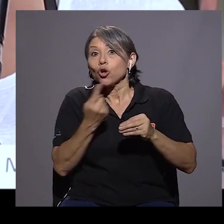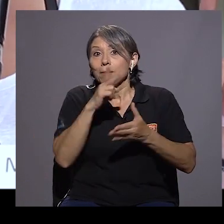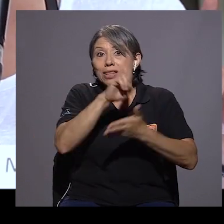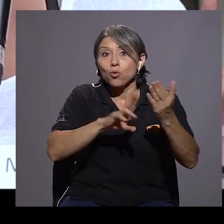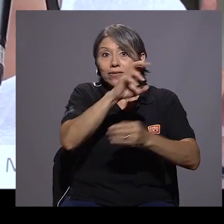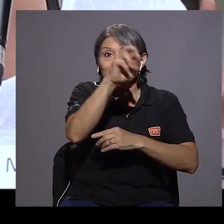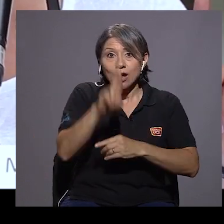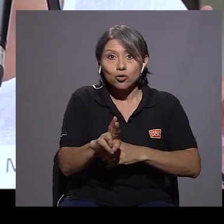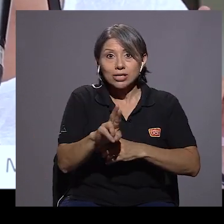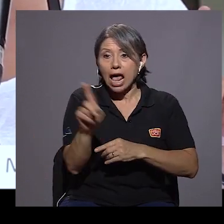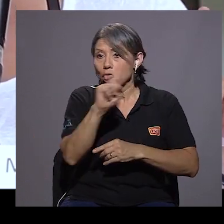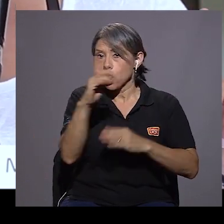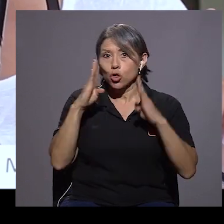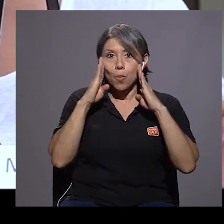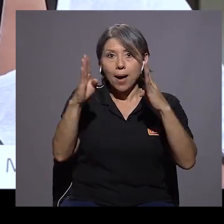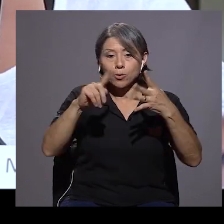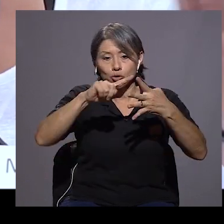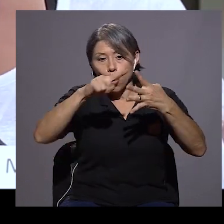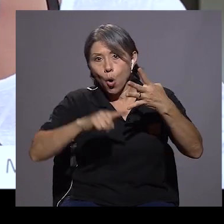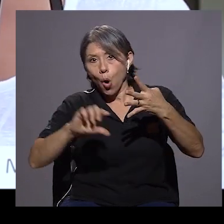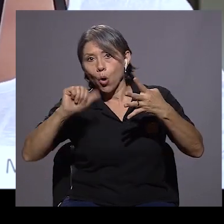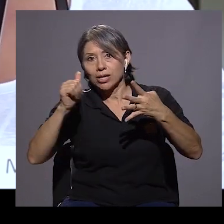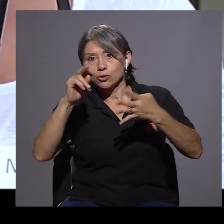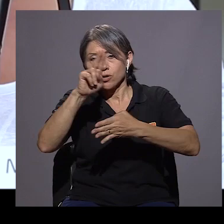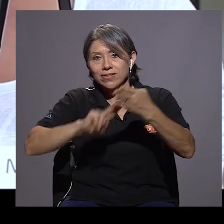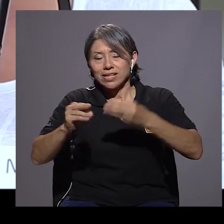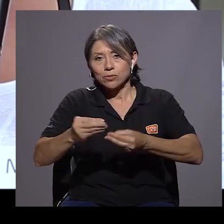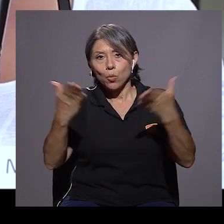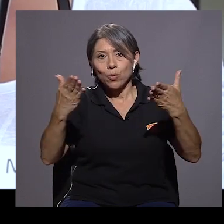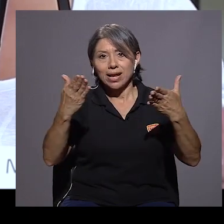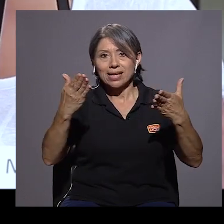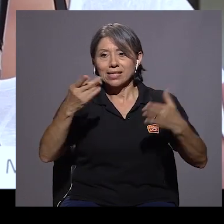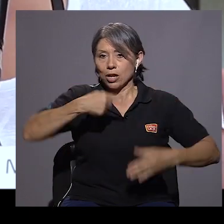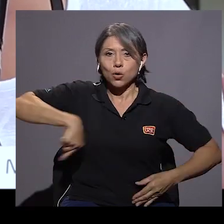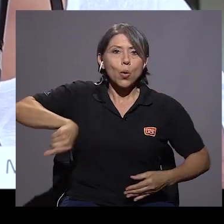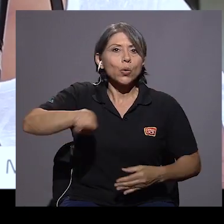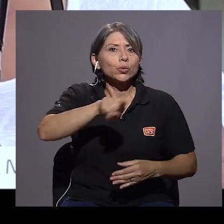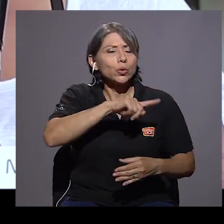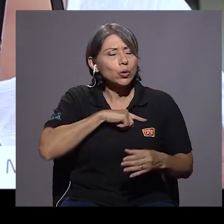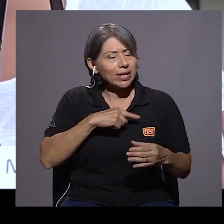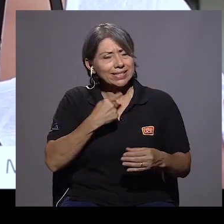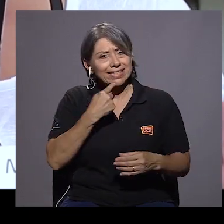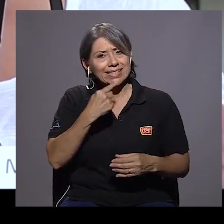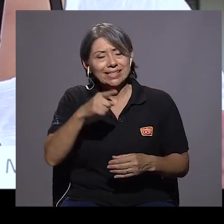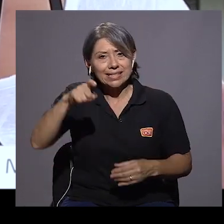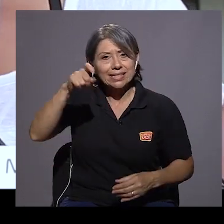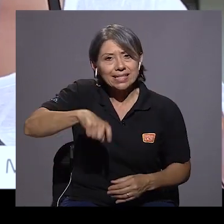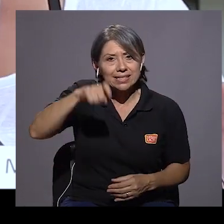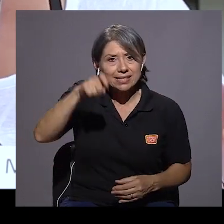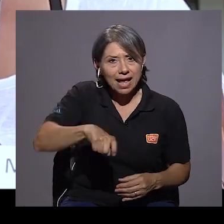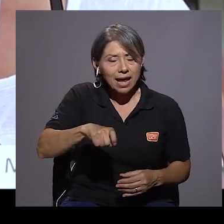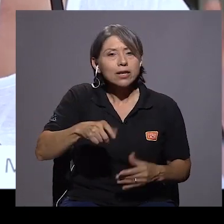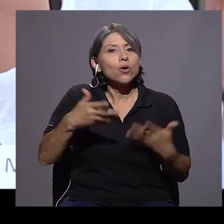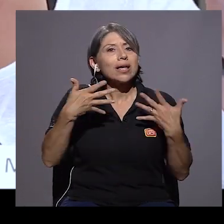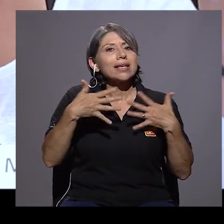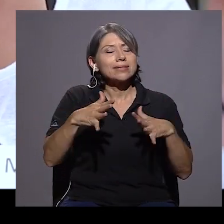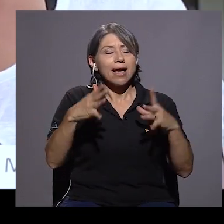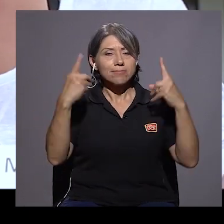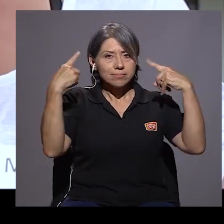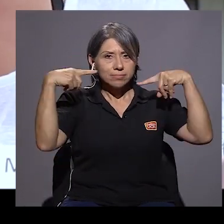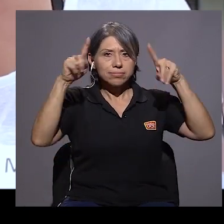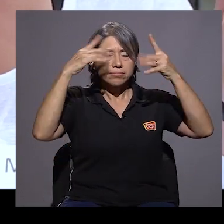la Universidad de Costa Rica, esto sin contar al resto de las 4 universidades públicas. En ese sentido, nosotras y nosotros sostenemos que